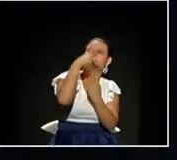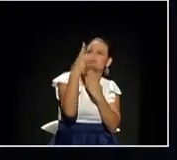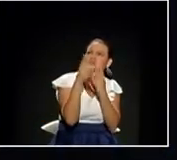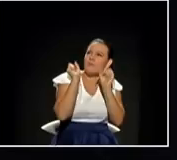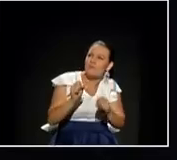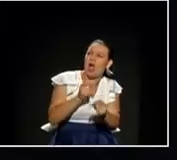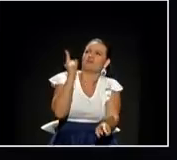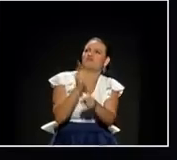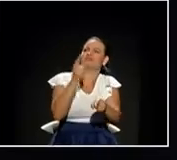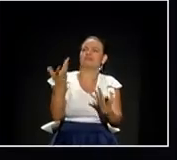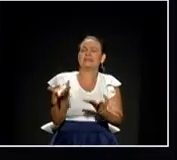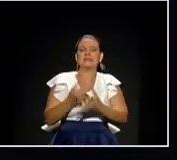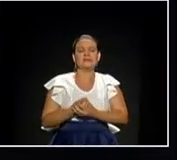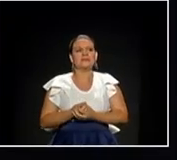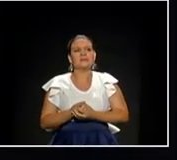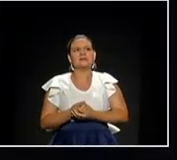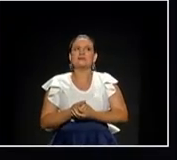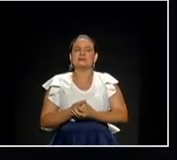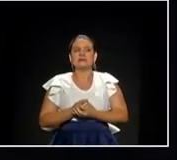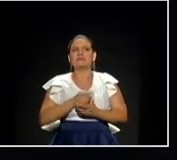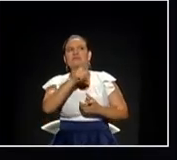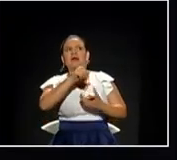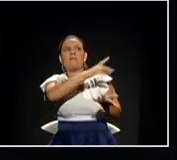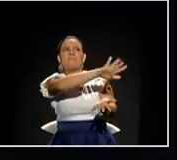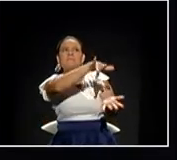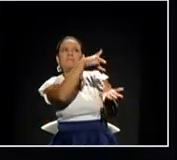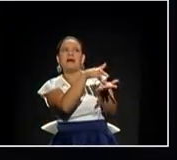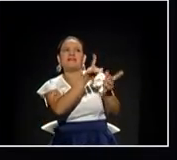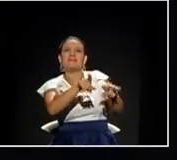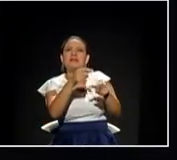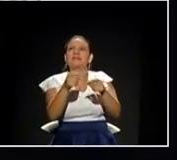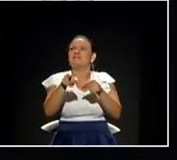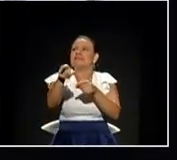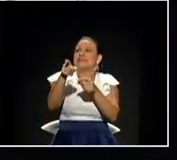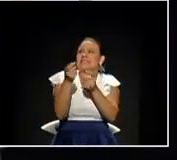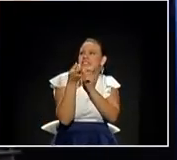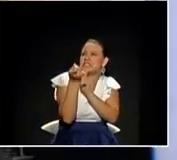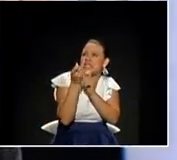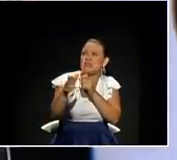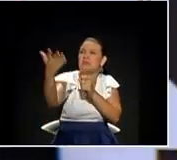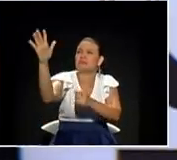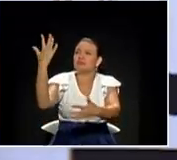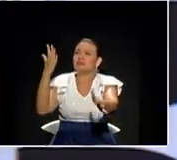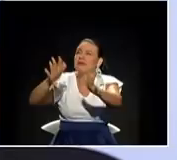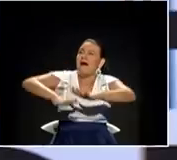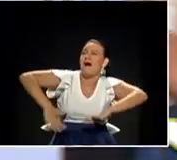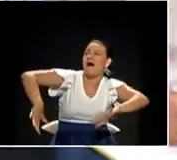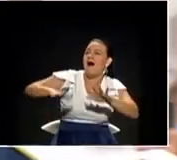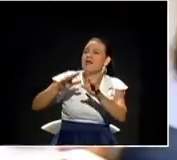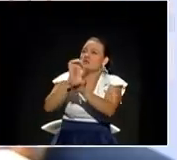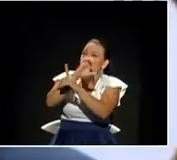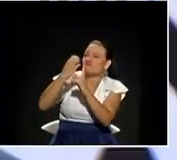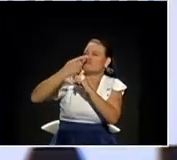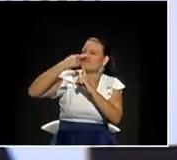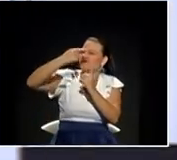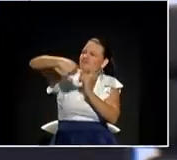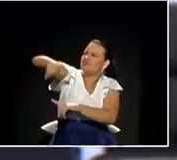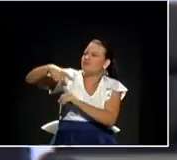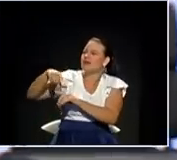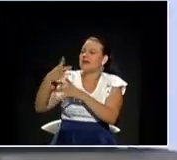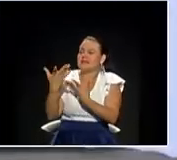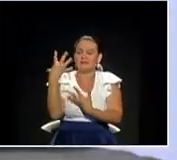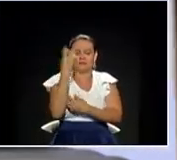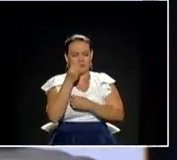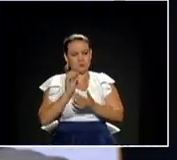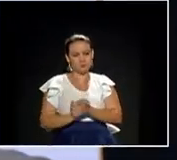el no sólo el parque sino además unos malecón es alrededor del río sería un espacio turístico muy importante pero nosotros tenemos unas prioridades